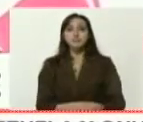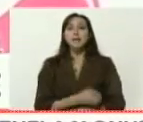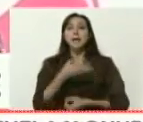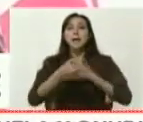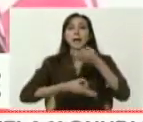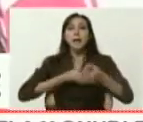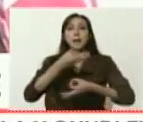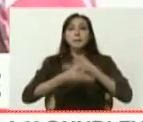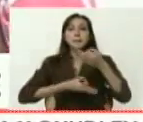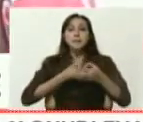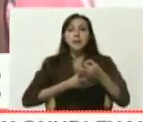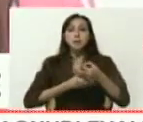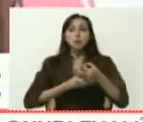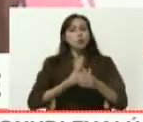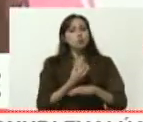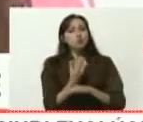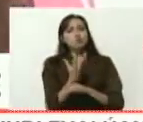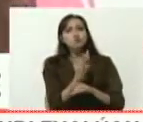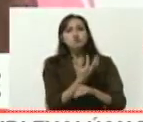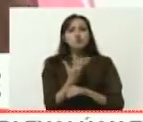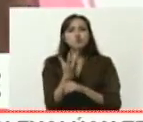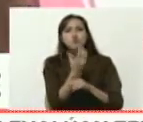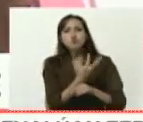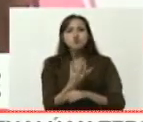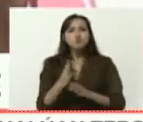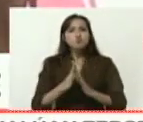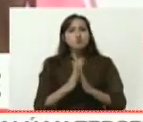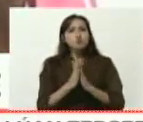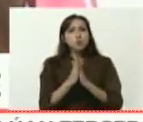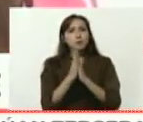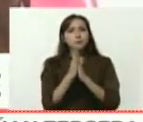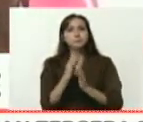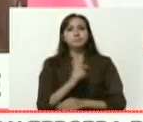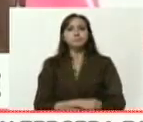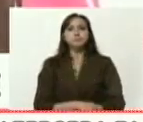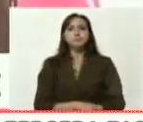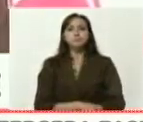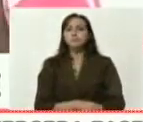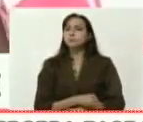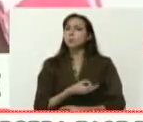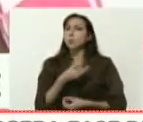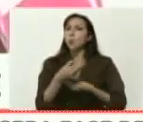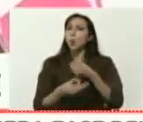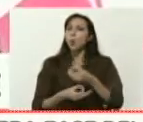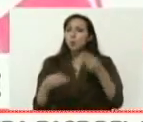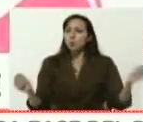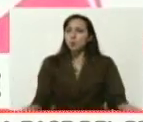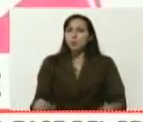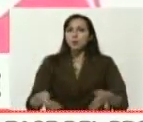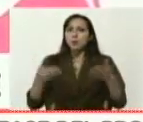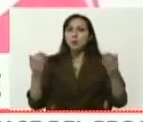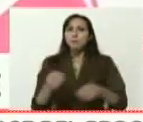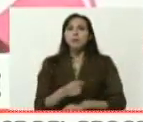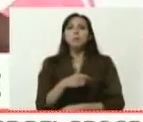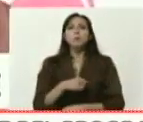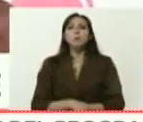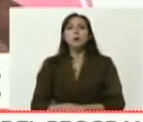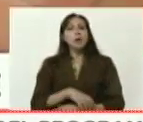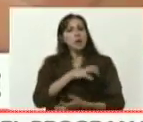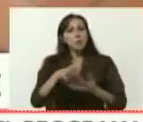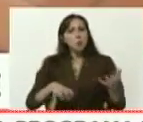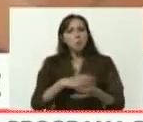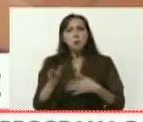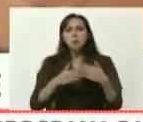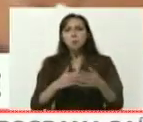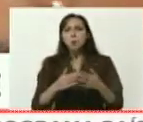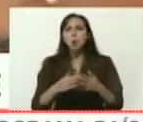explicándome el fuego sagrado, explicándome cómo debíamos emprender en esta coyuntura la